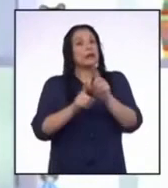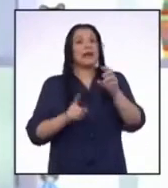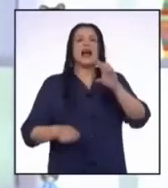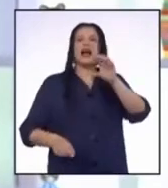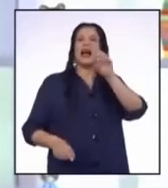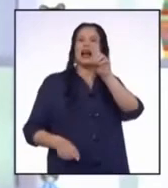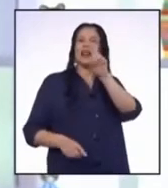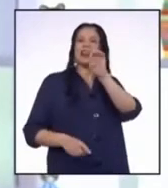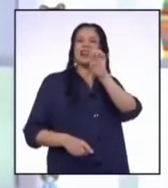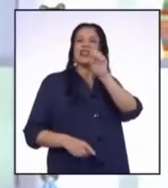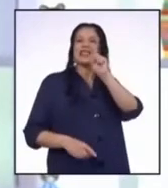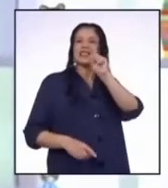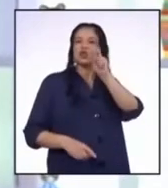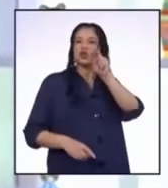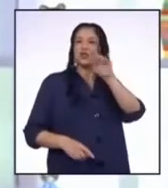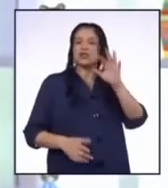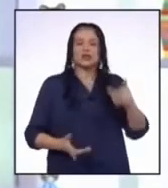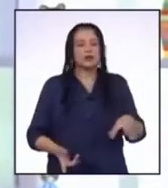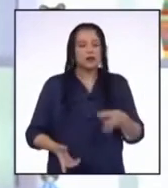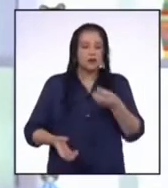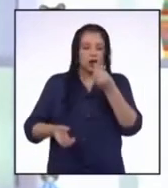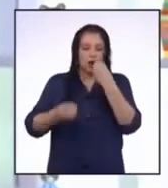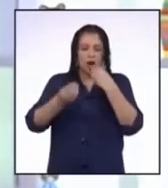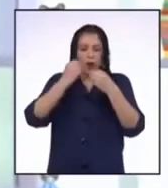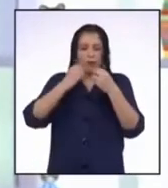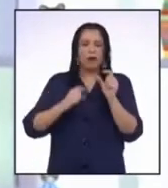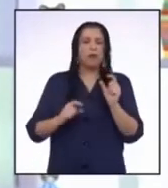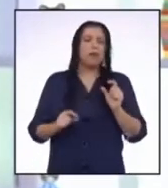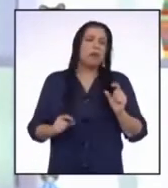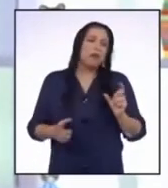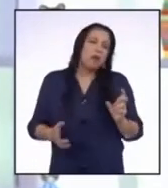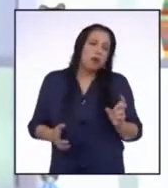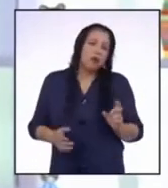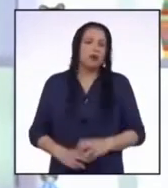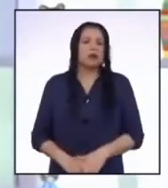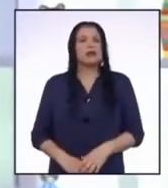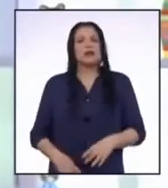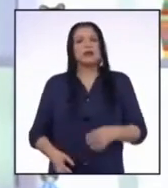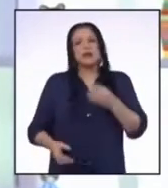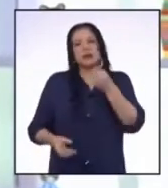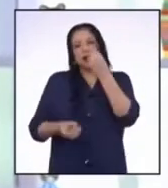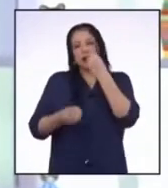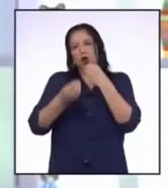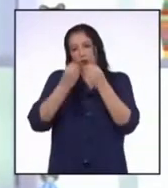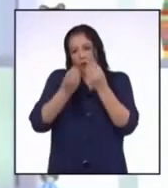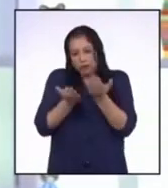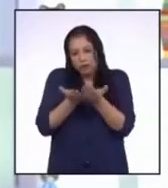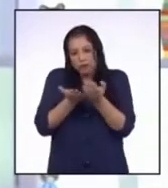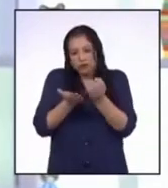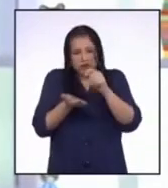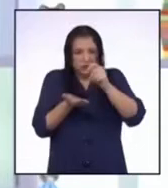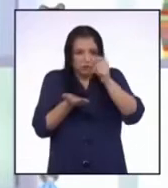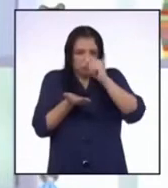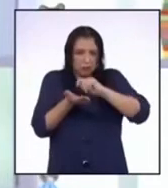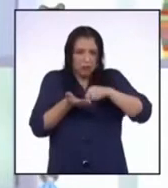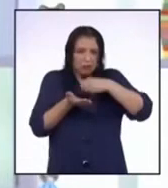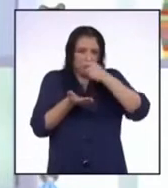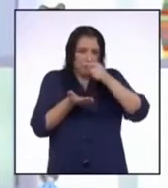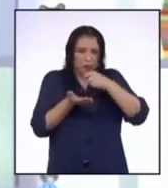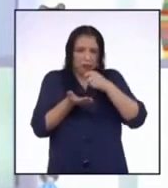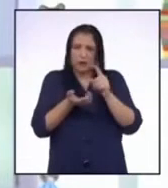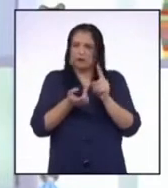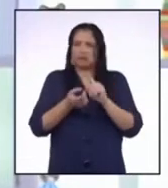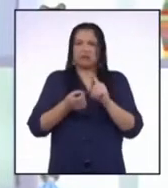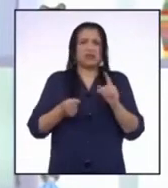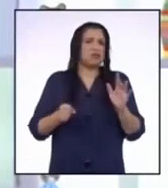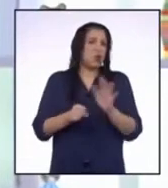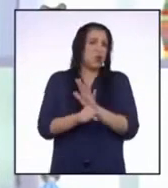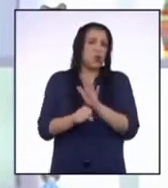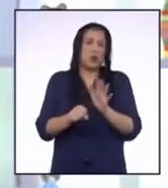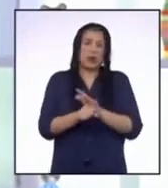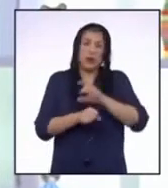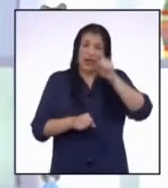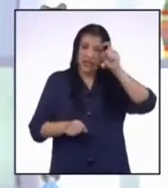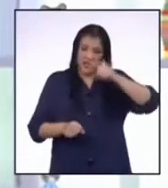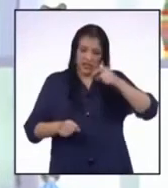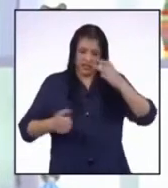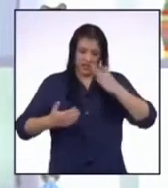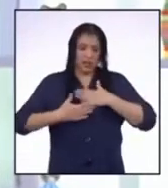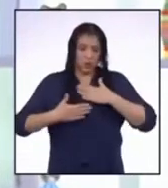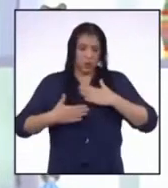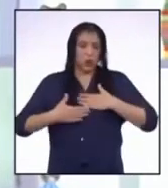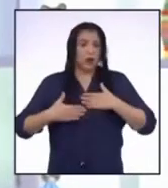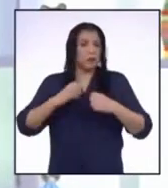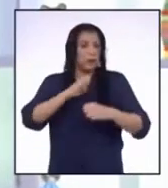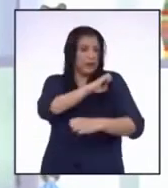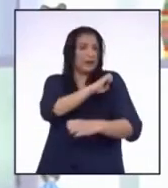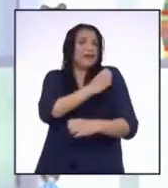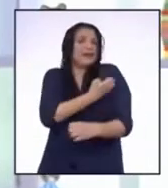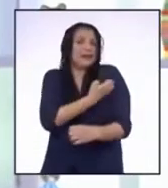desnutrición se produce por una dieta de pocas calorías, es decir, comemos una cantidad de alimentos que no alcanza a cubrir nuestros requisitos mínimos de